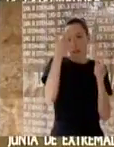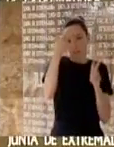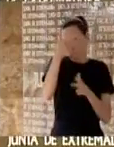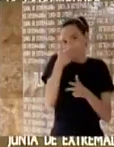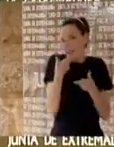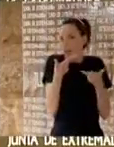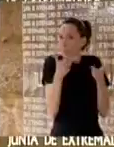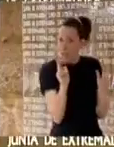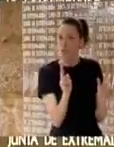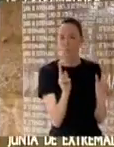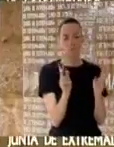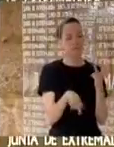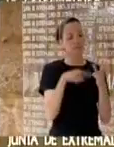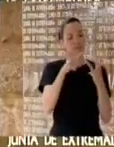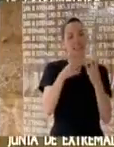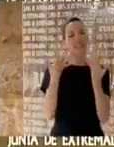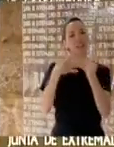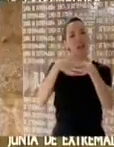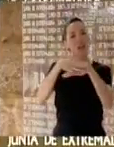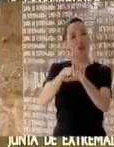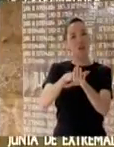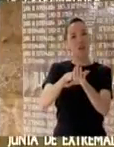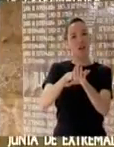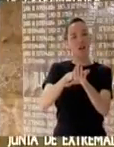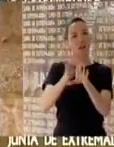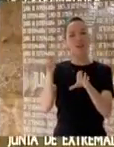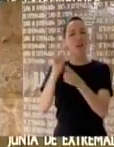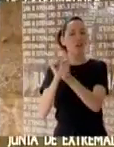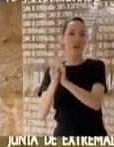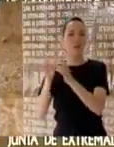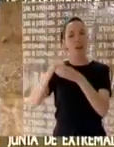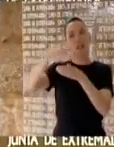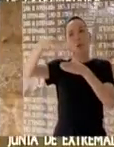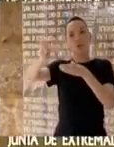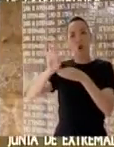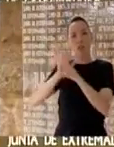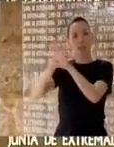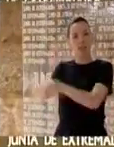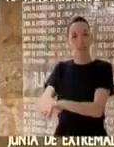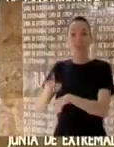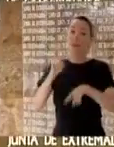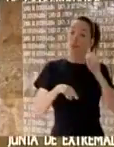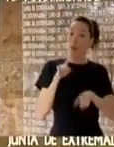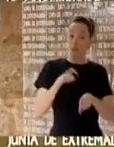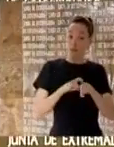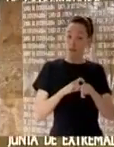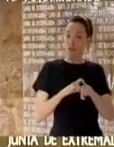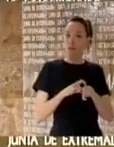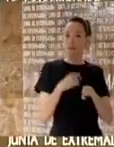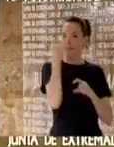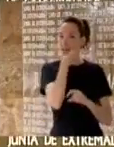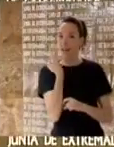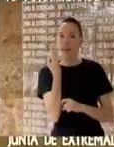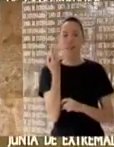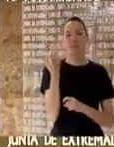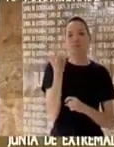la integración y no la exclusión en función de caracteres etnicistas,